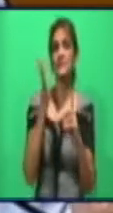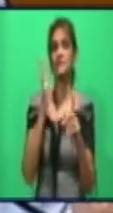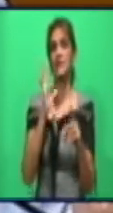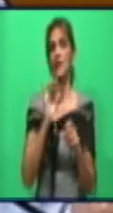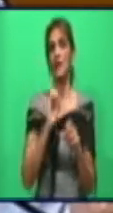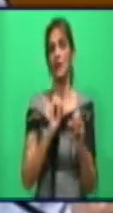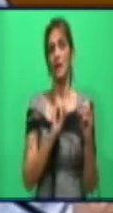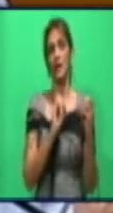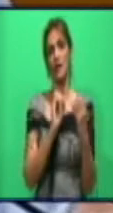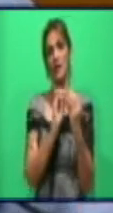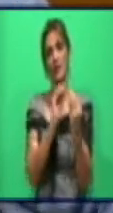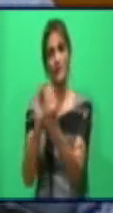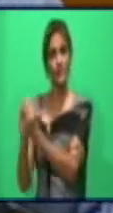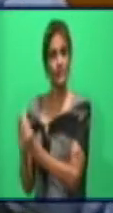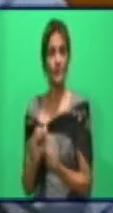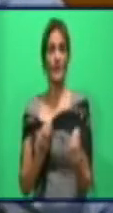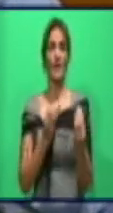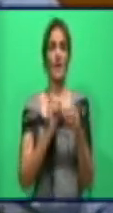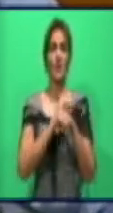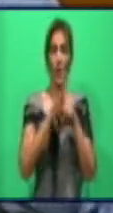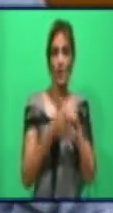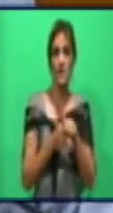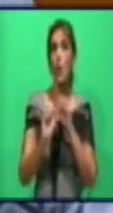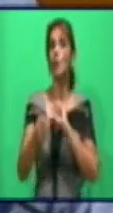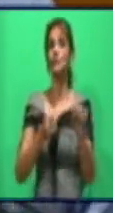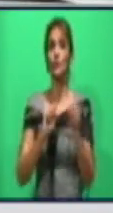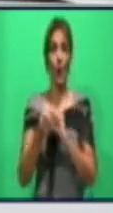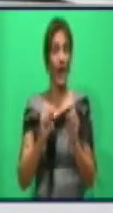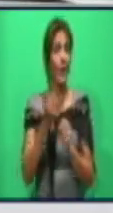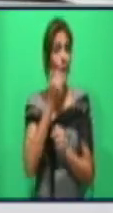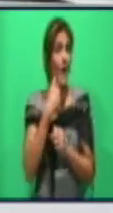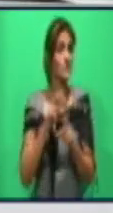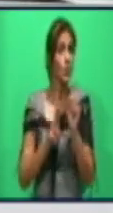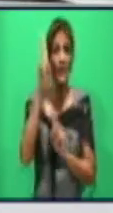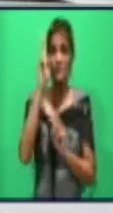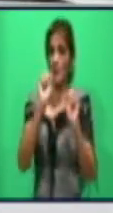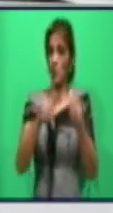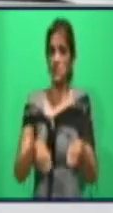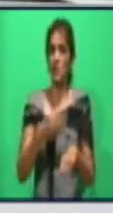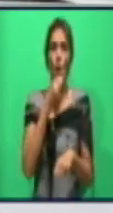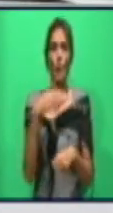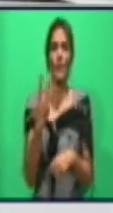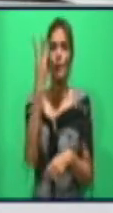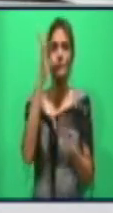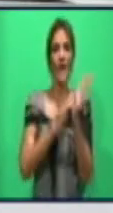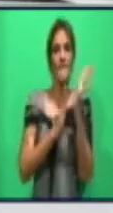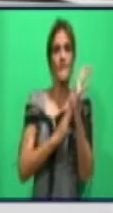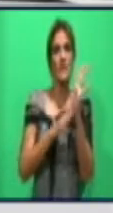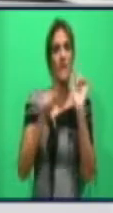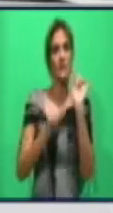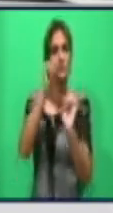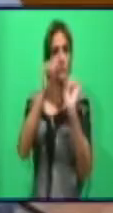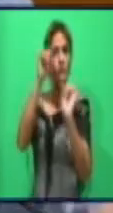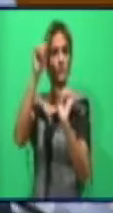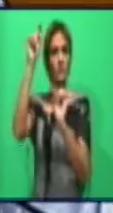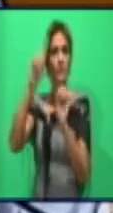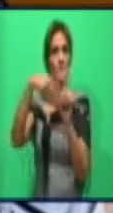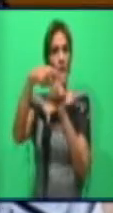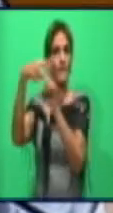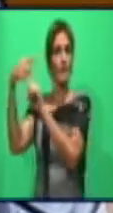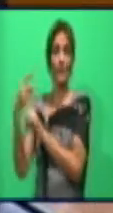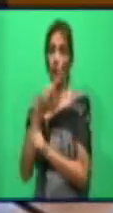controlando la epidemia en el menor tiempo posible no podemos pasar los tres meses en epidemia es decir que la efectividad de las acciones